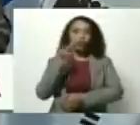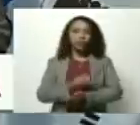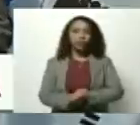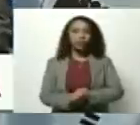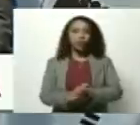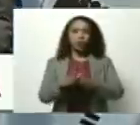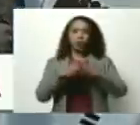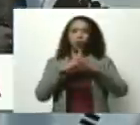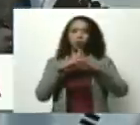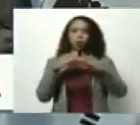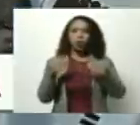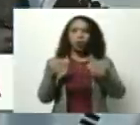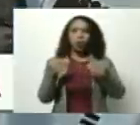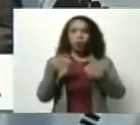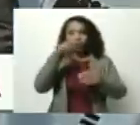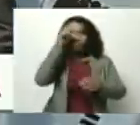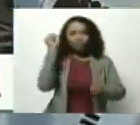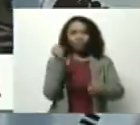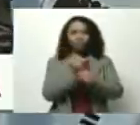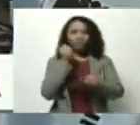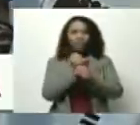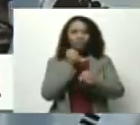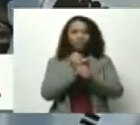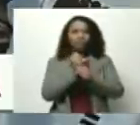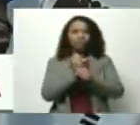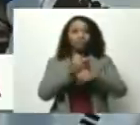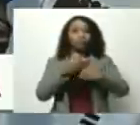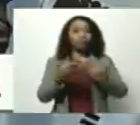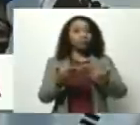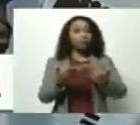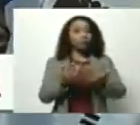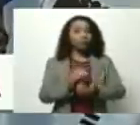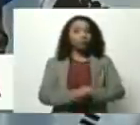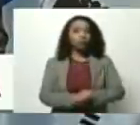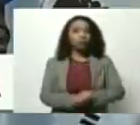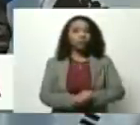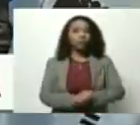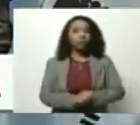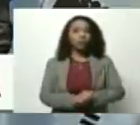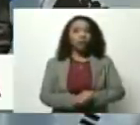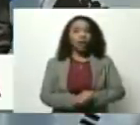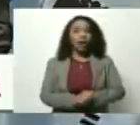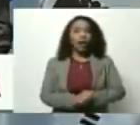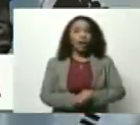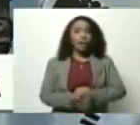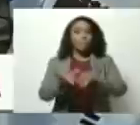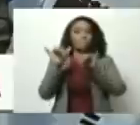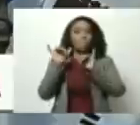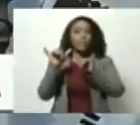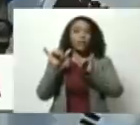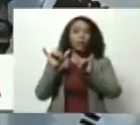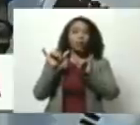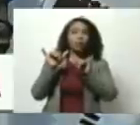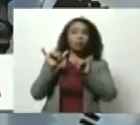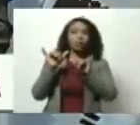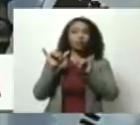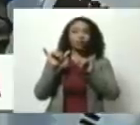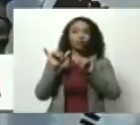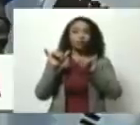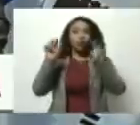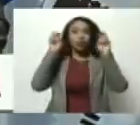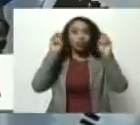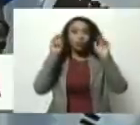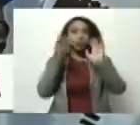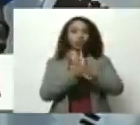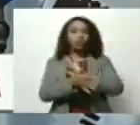Todo trabajo que tenga por sí mismo un contenido